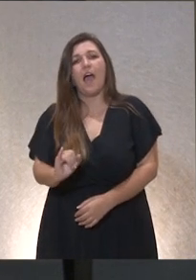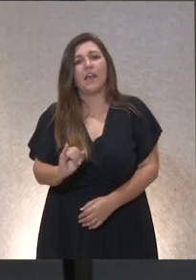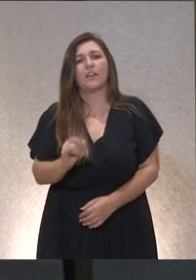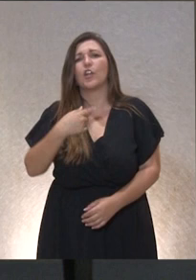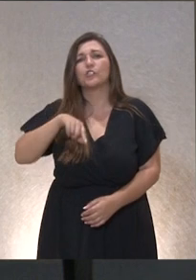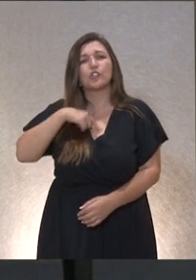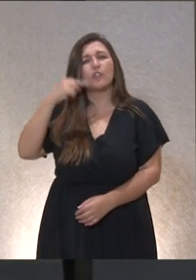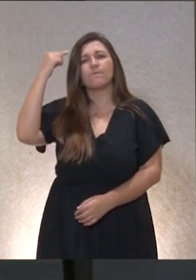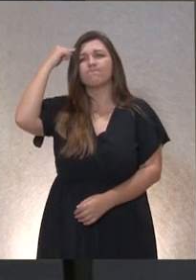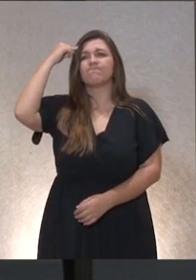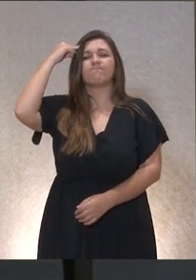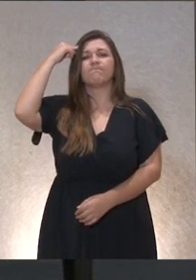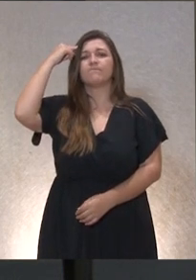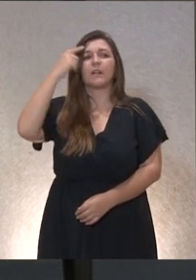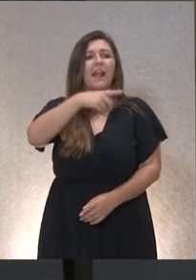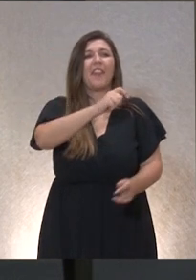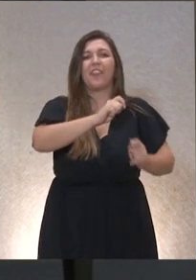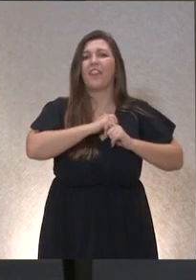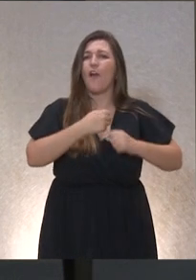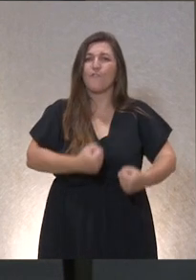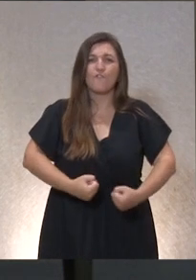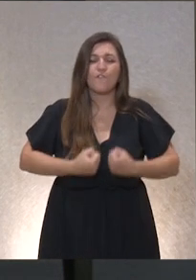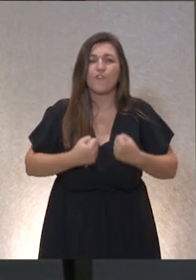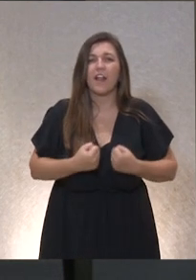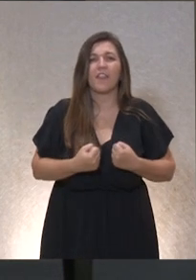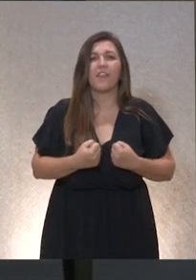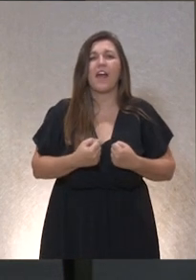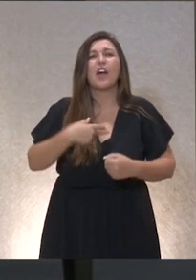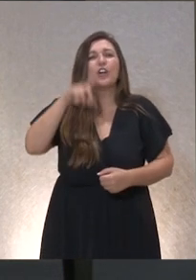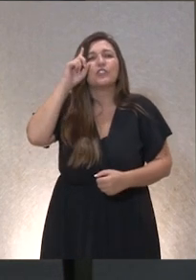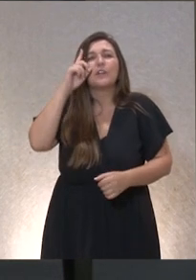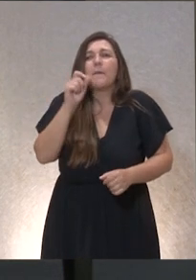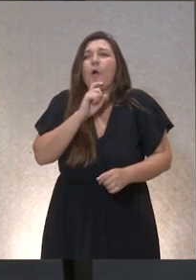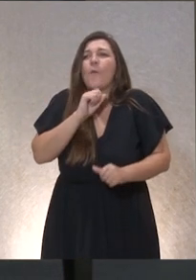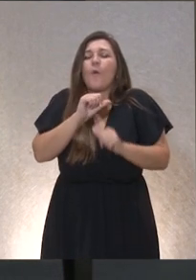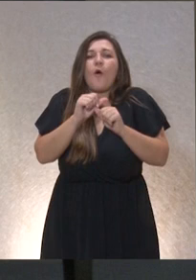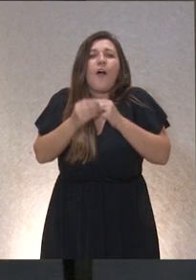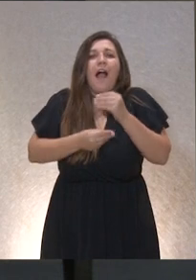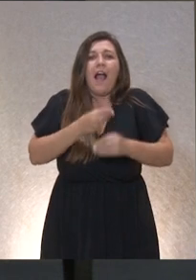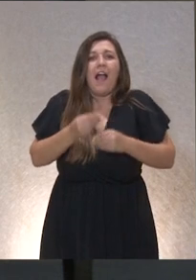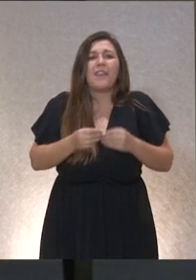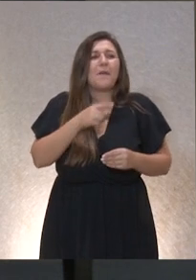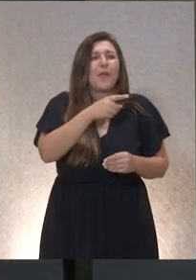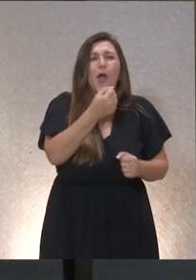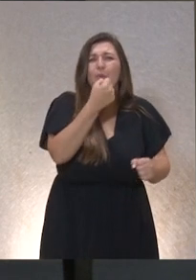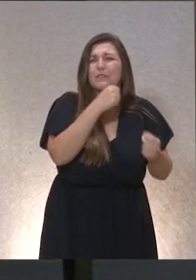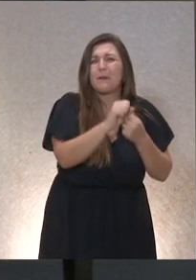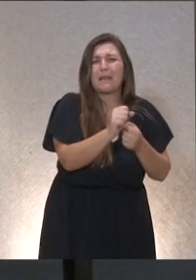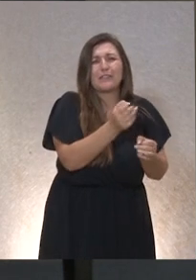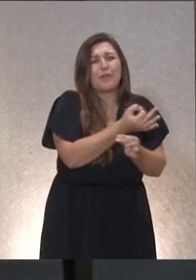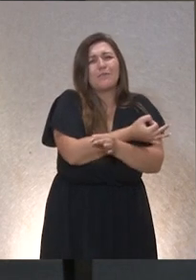quedará siempre la fortaleza esa fortaleza que nos dieron que de alguna manera no sabemos cómo ellos estuvieron portándose tanan bien